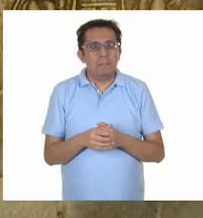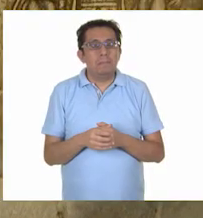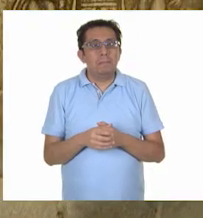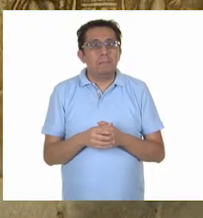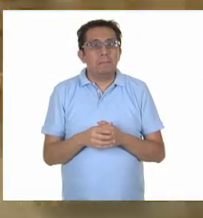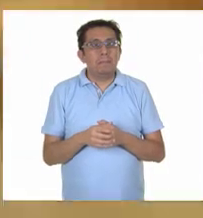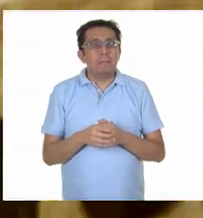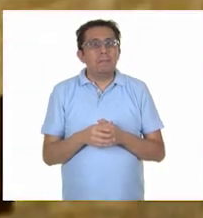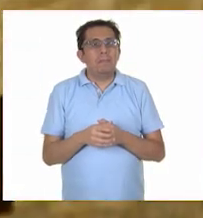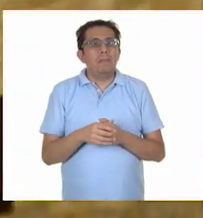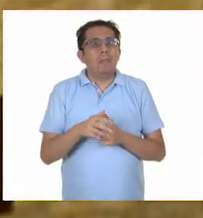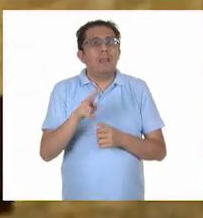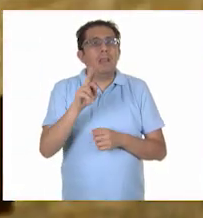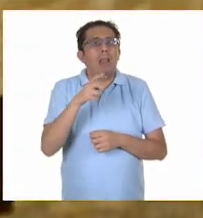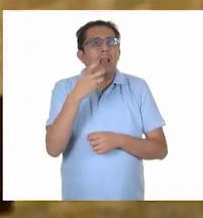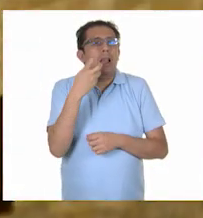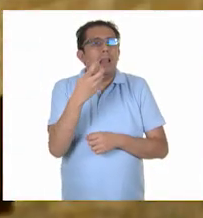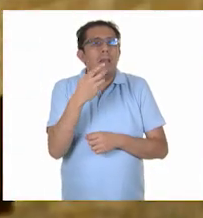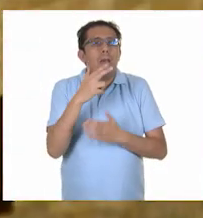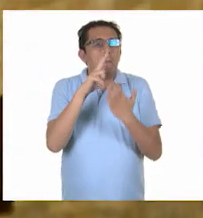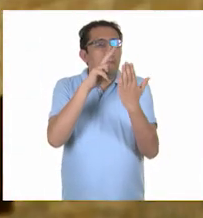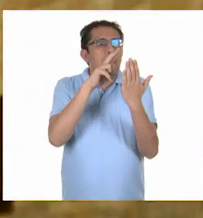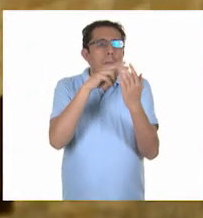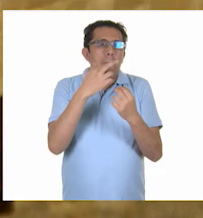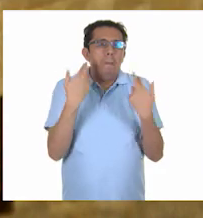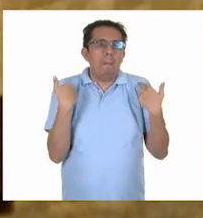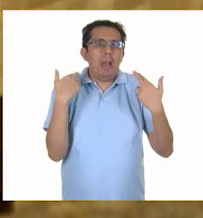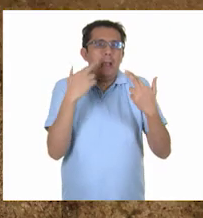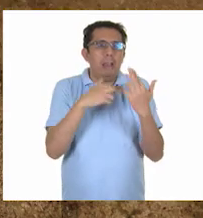El entrañable pincel del maestro.